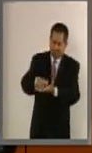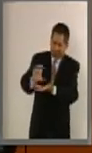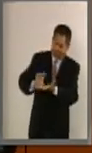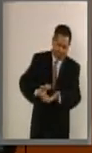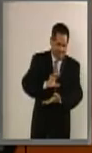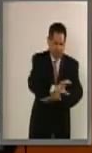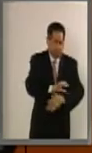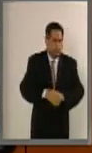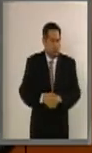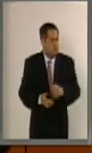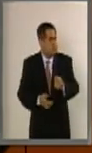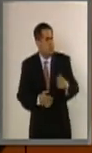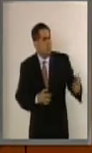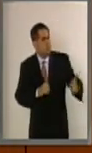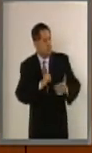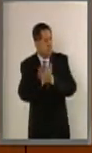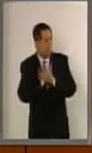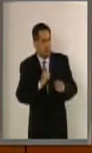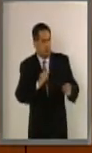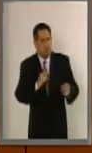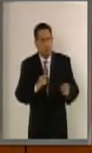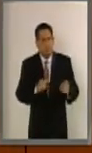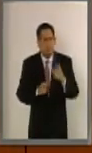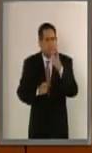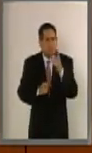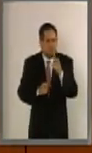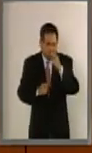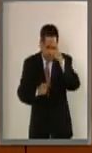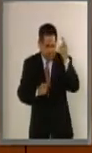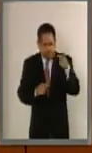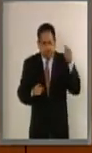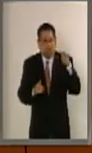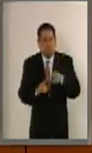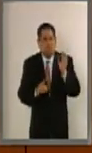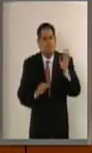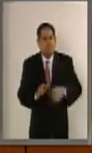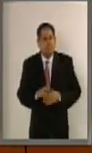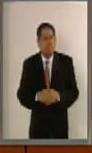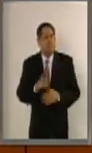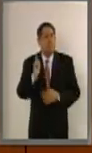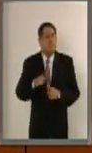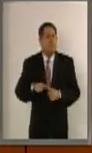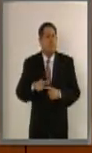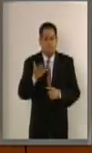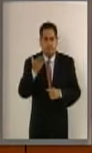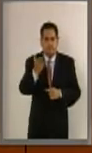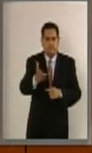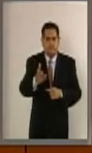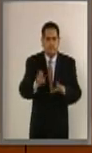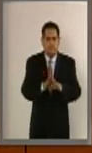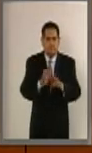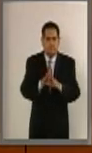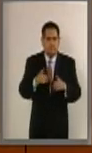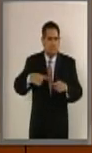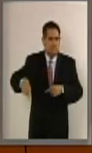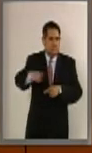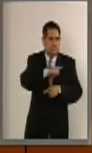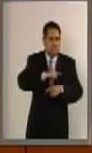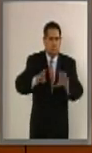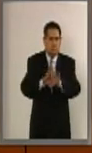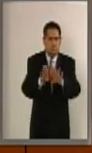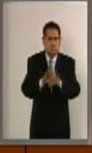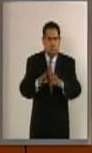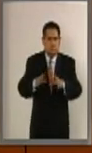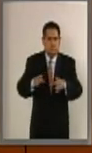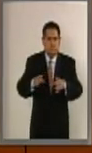Las demandas son sencillas: eliminar todos los seguros de gastos